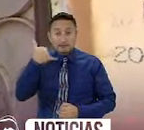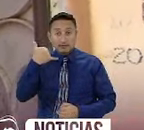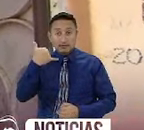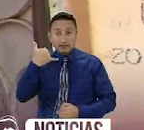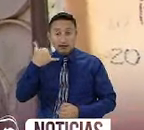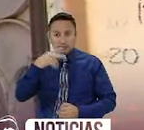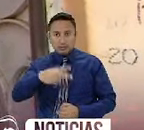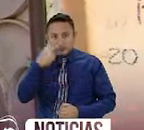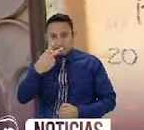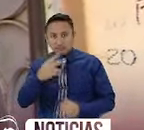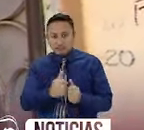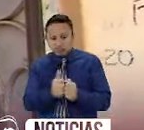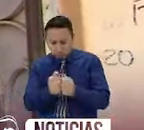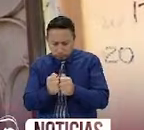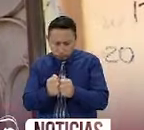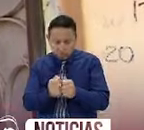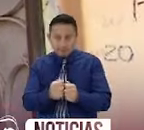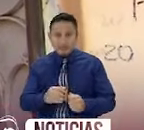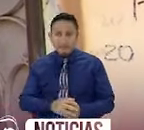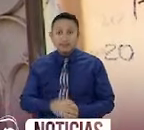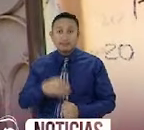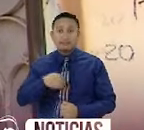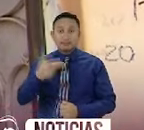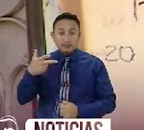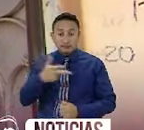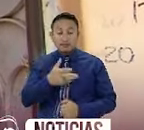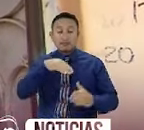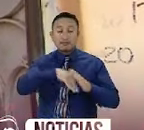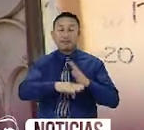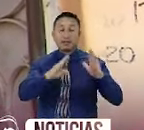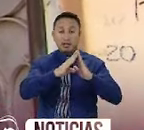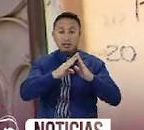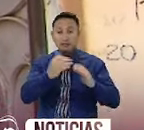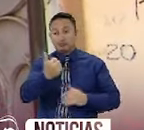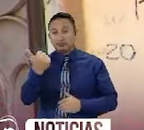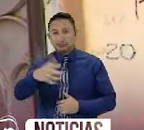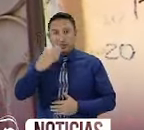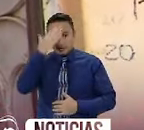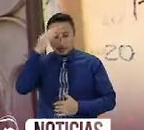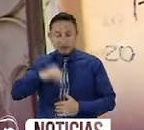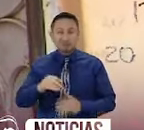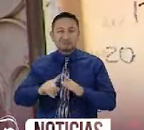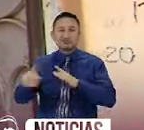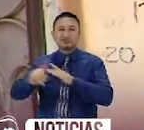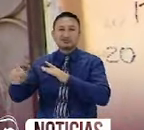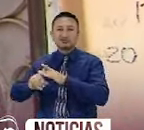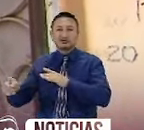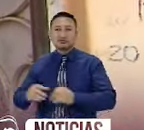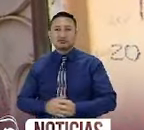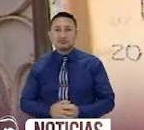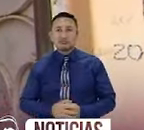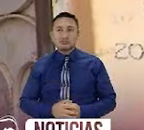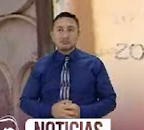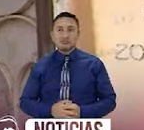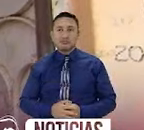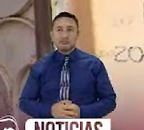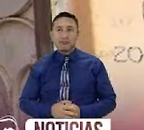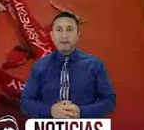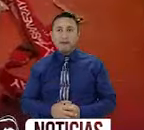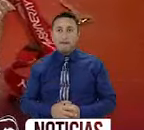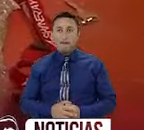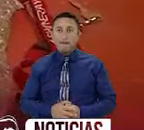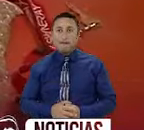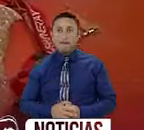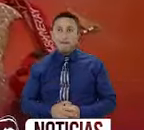monitoreando. Esto quiere decir de que cuando nosotros allanábamos alguna vivienda, ellos podían huir y en tiempo real nos veía cuando ingresábamos y salíamos.